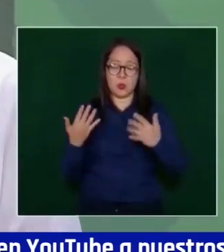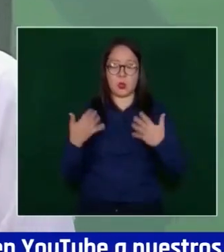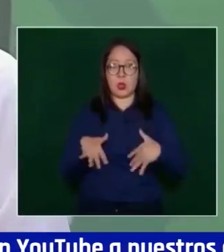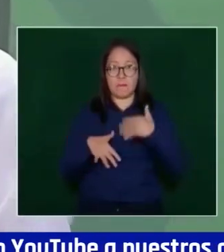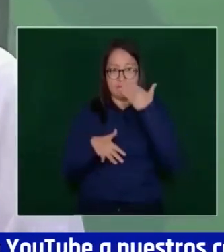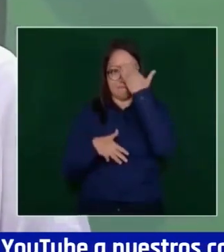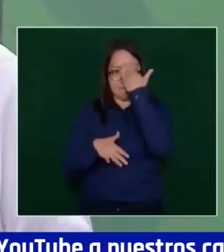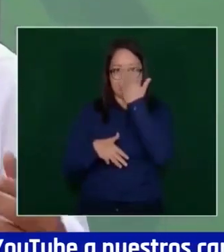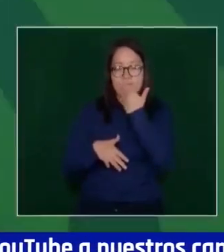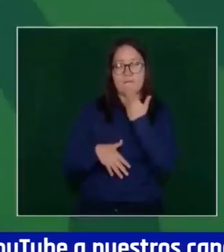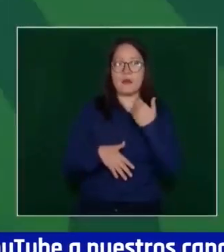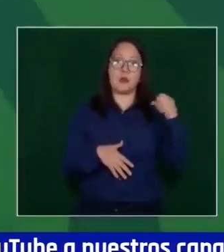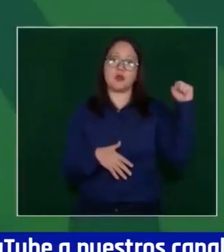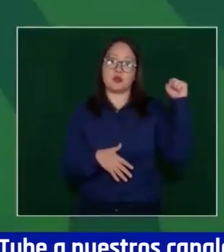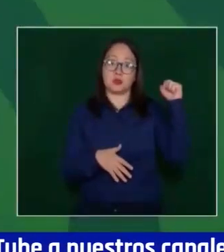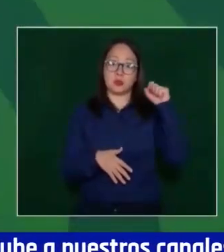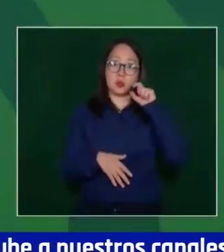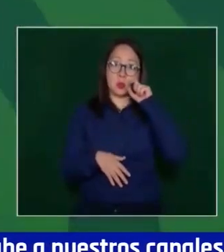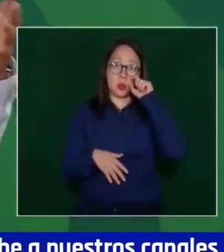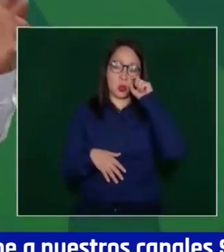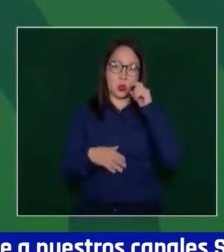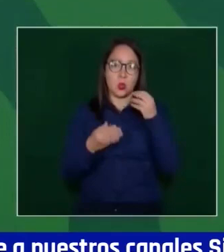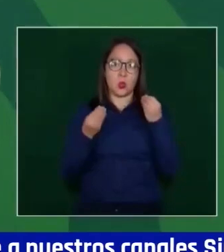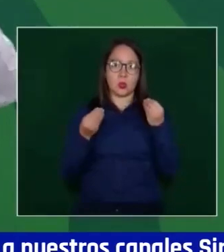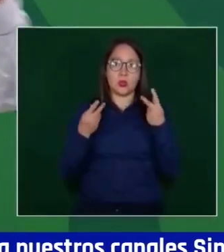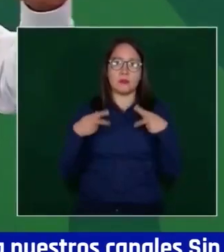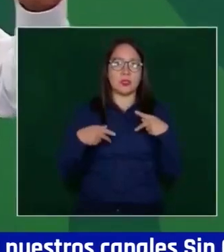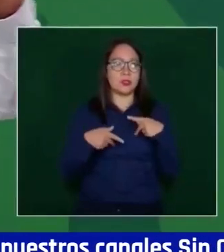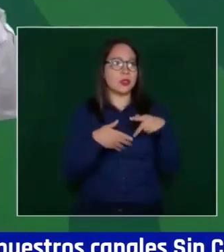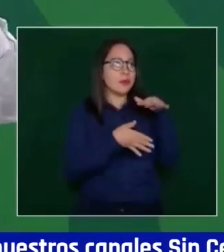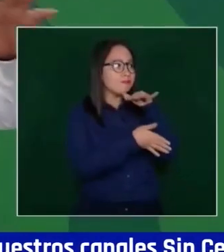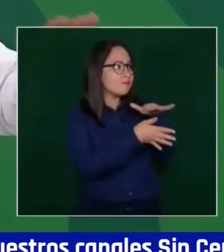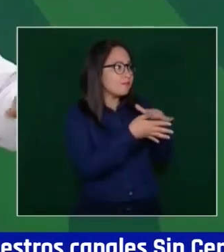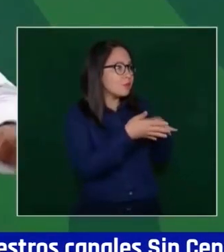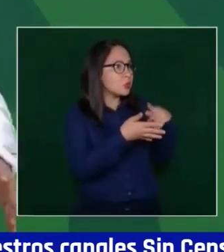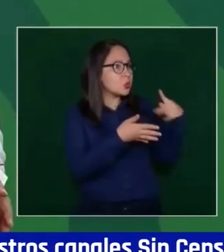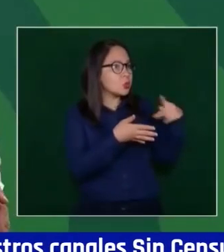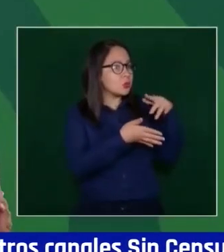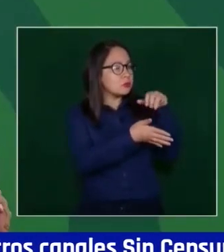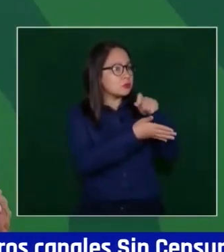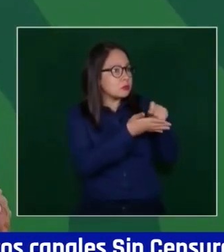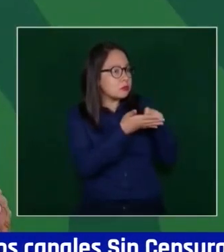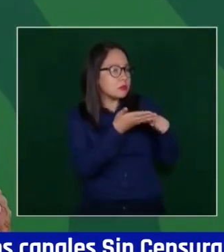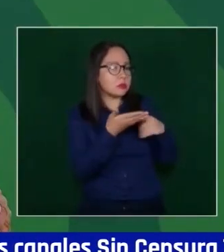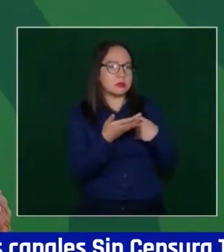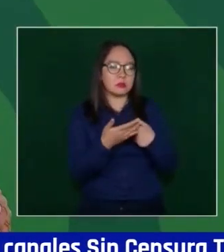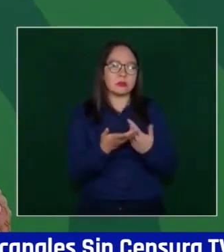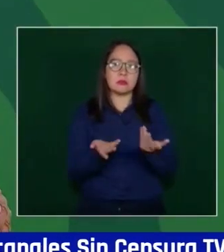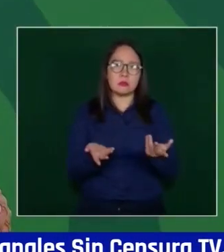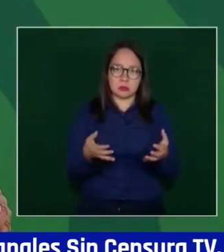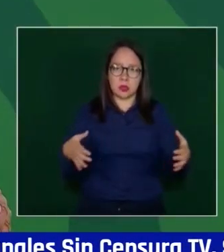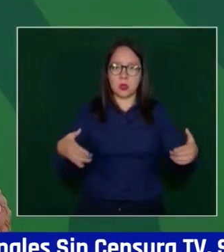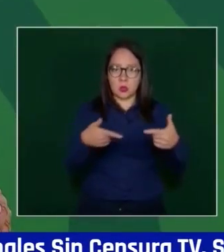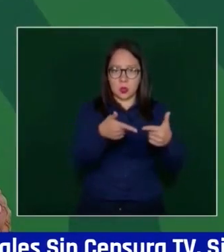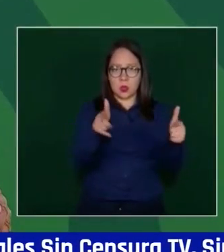famosísimo y tiene muchos lectores en un sector de clase media,